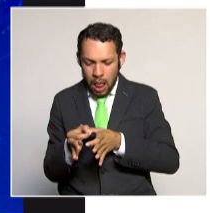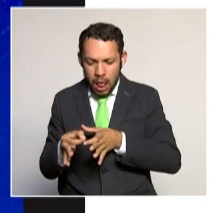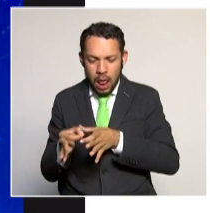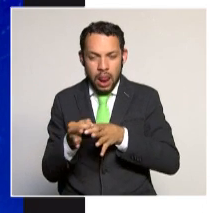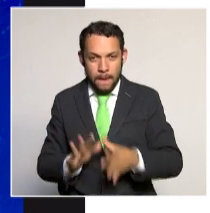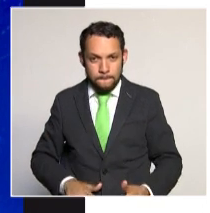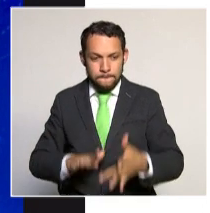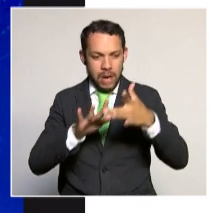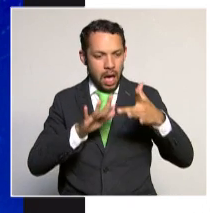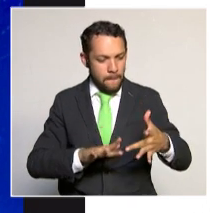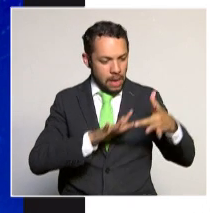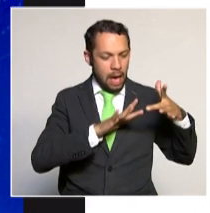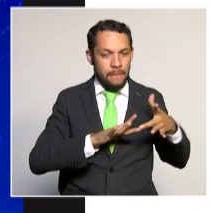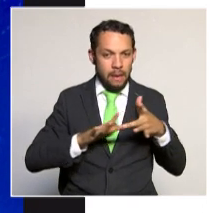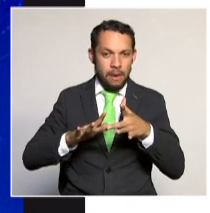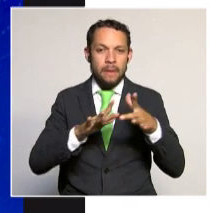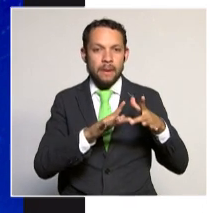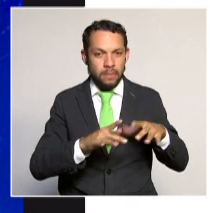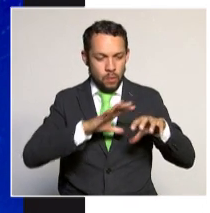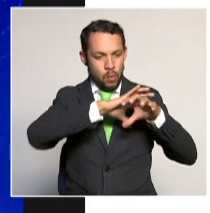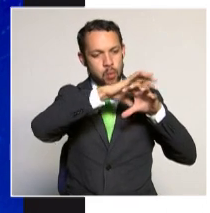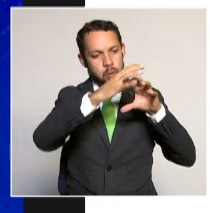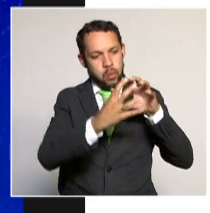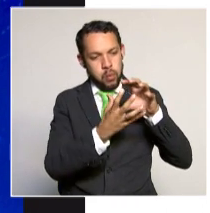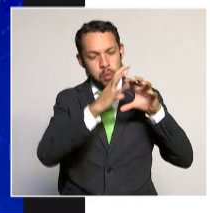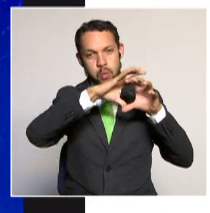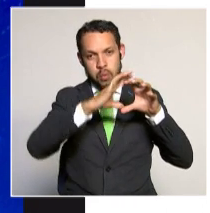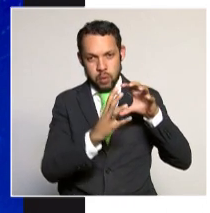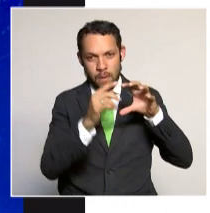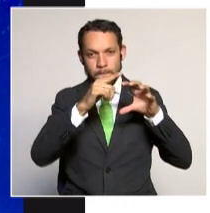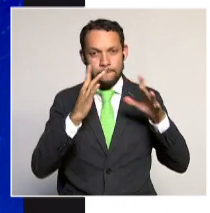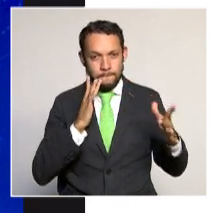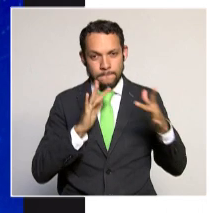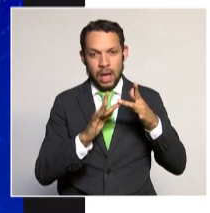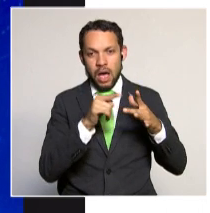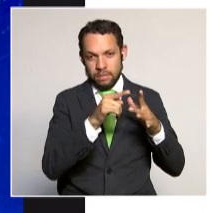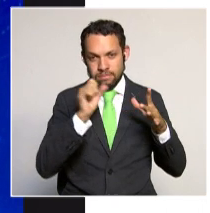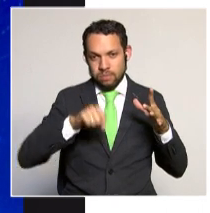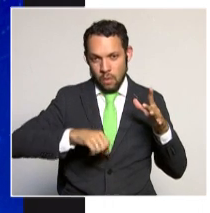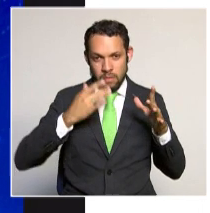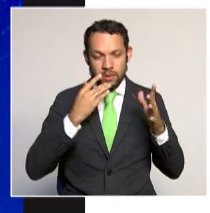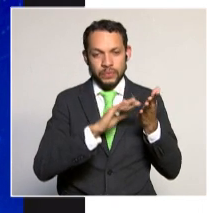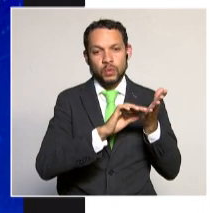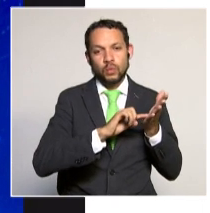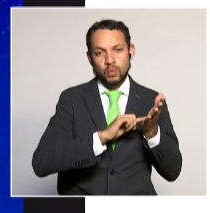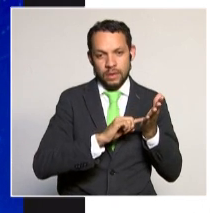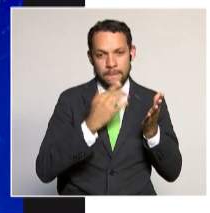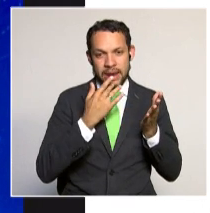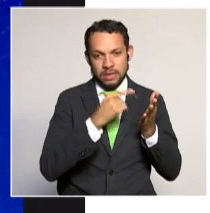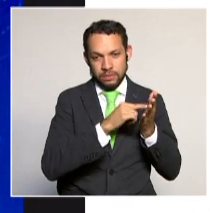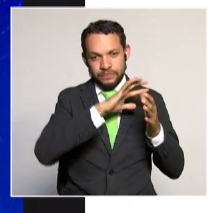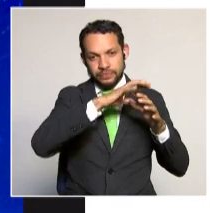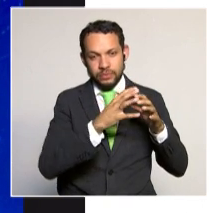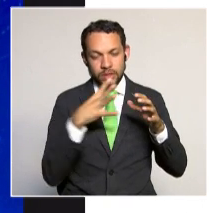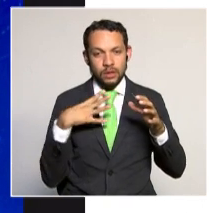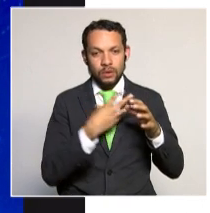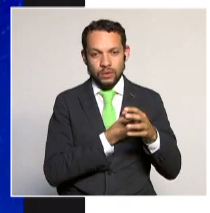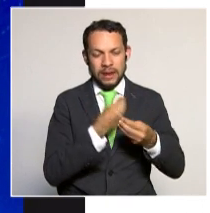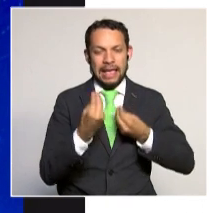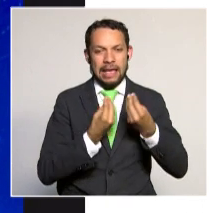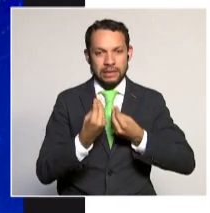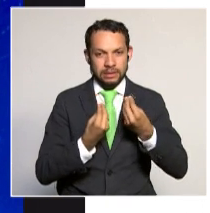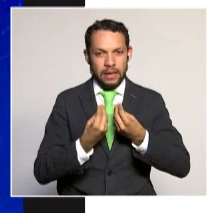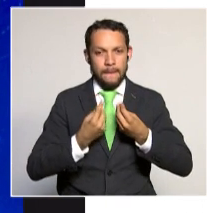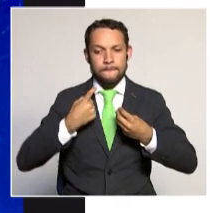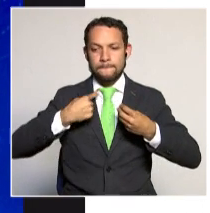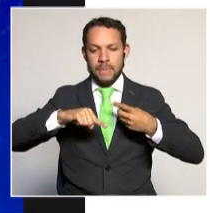constituyentes del cerebro. Además hay otro tipo de células que llaman glía. Con las neuronas y con las glías nosotros hacemos